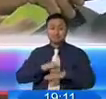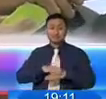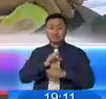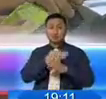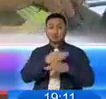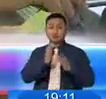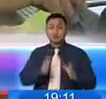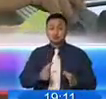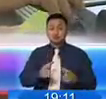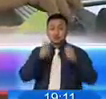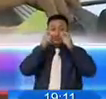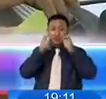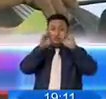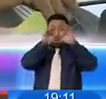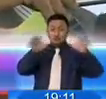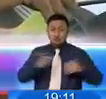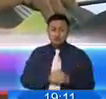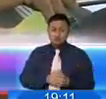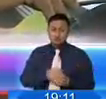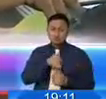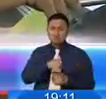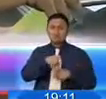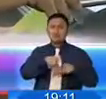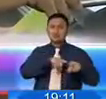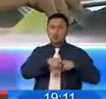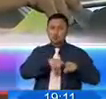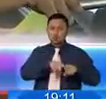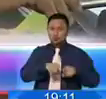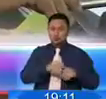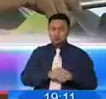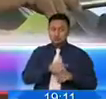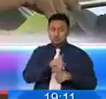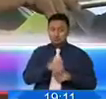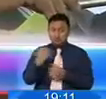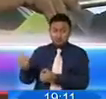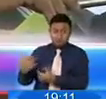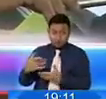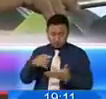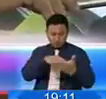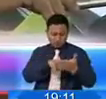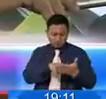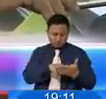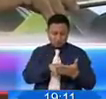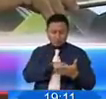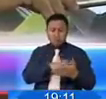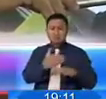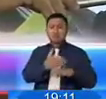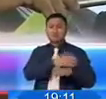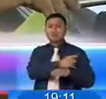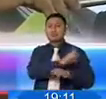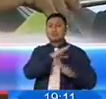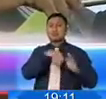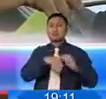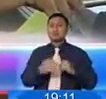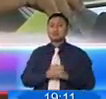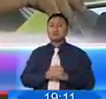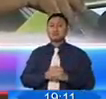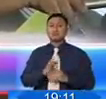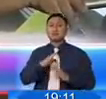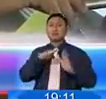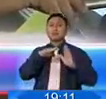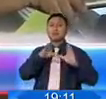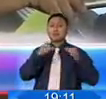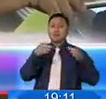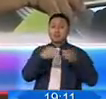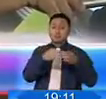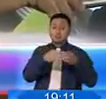Fiscalía General, porque ese concurso, como se establece en ese informe, lo manejaba el Banco de Elegibles, la Fiscalía